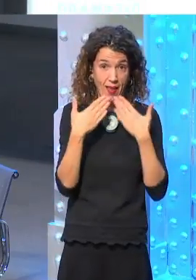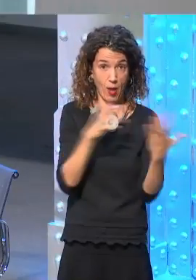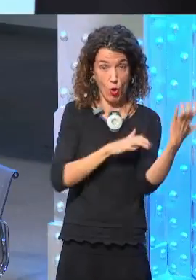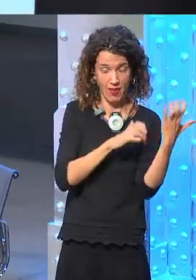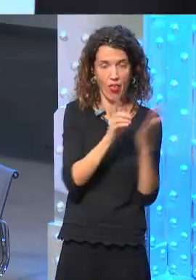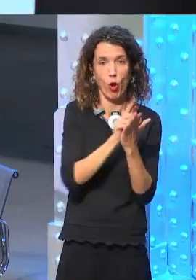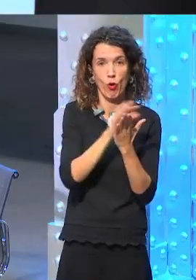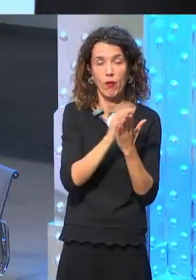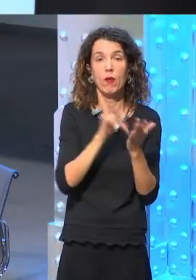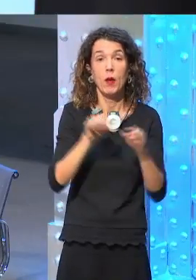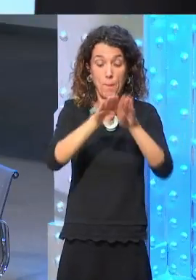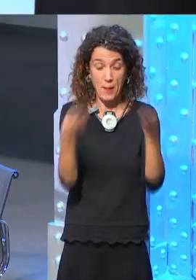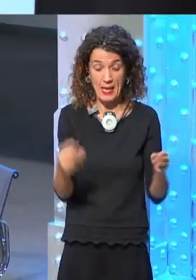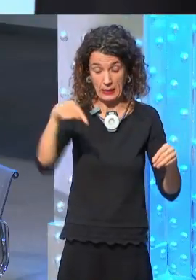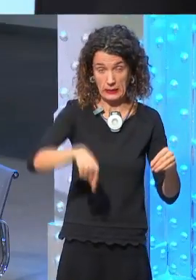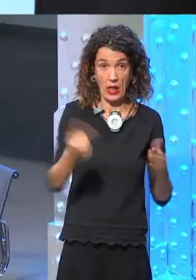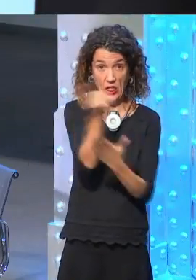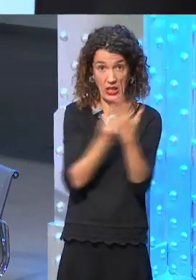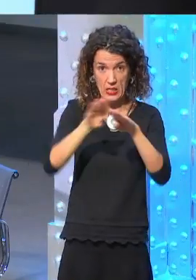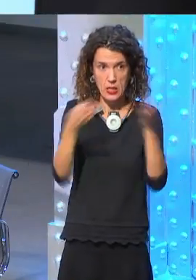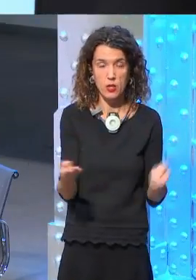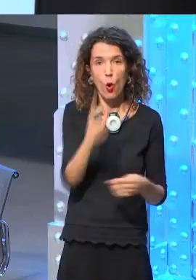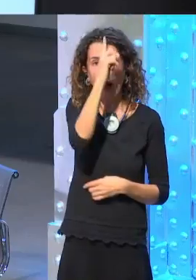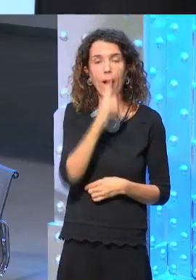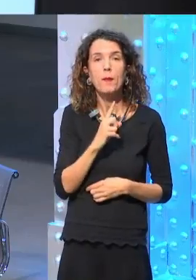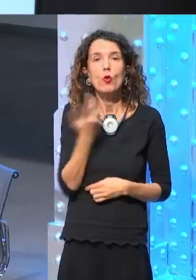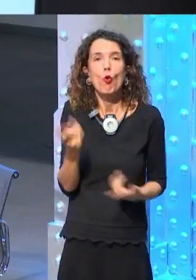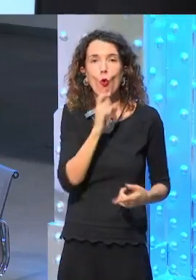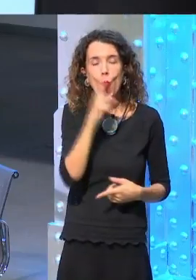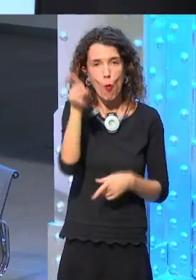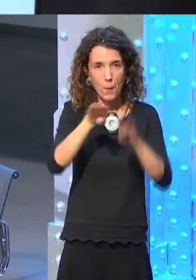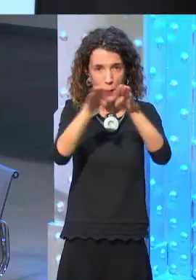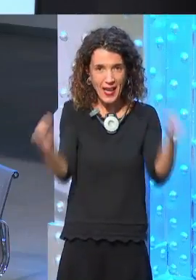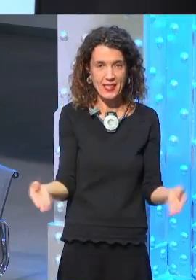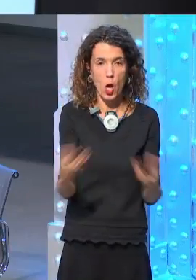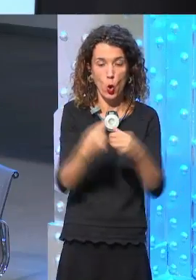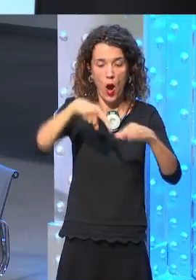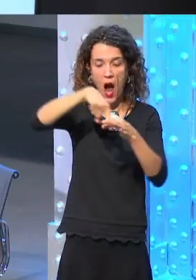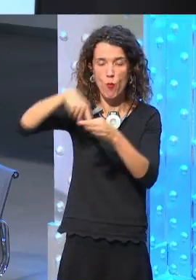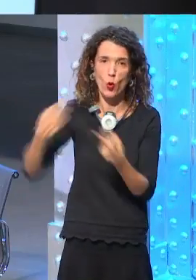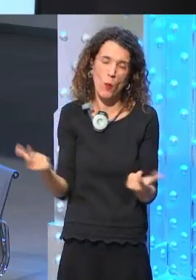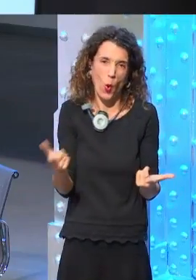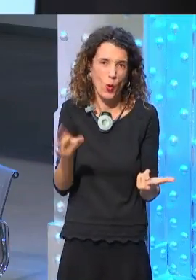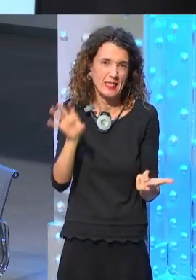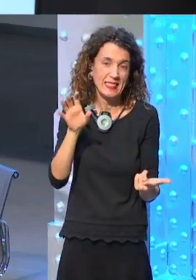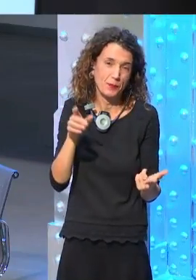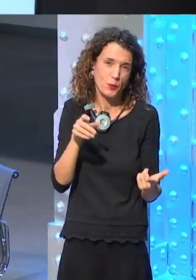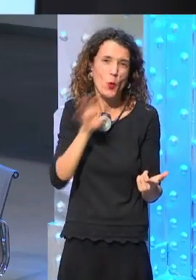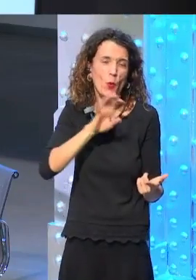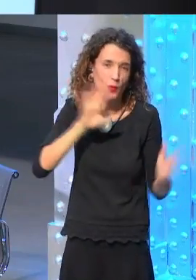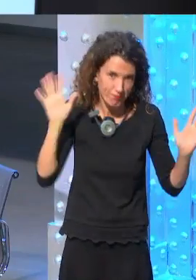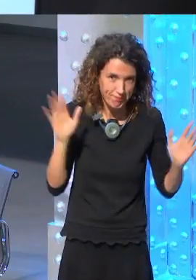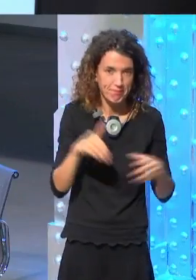Y bueno, esa era la parte inferior de la mesa en este diseño. El aspecto es este, es una mesa con agujeros, un poco irónico, sí,